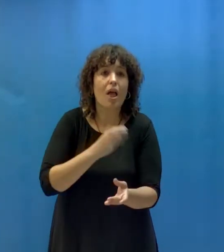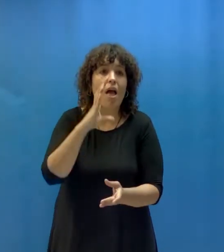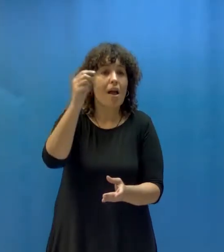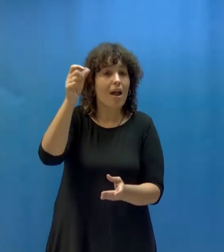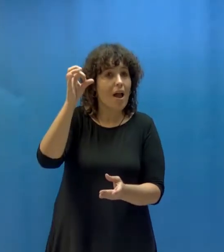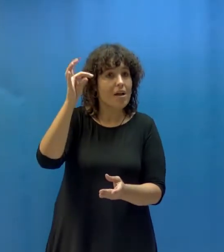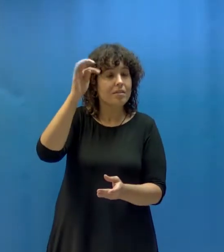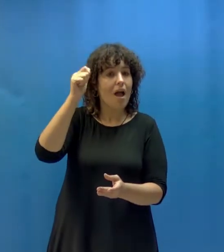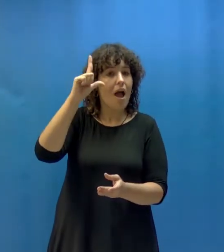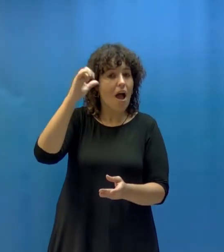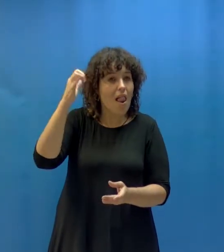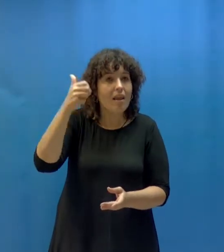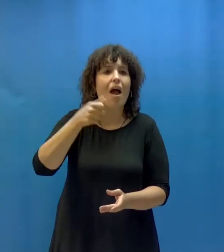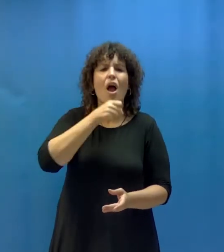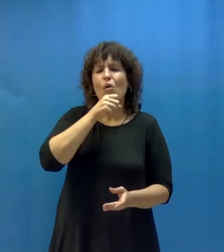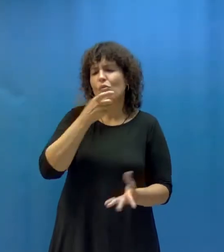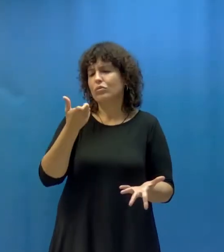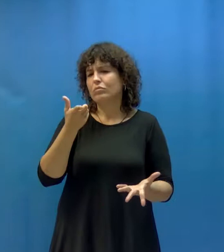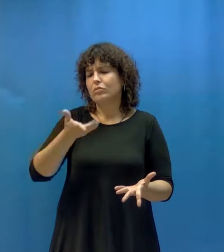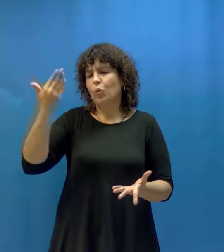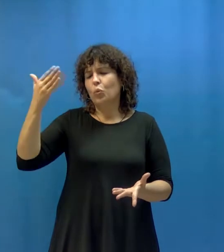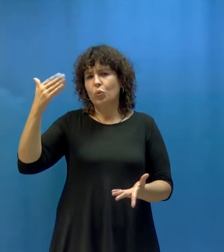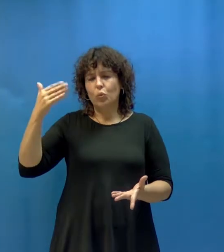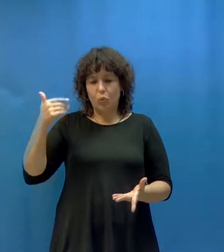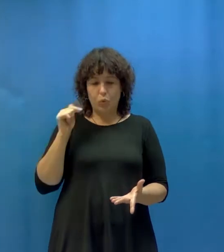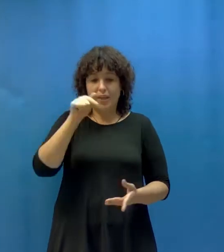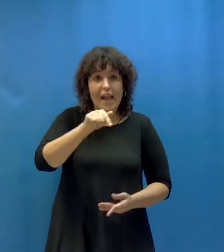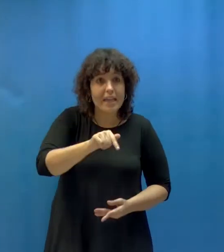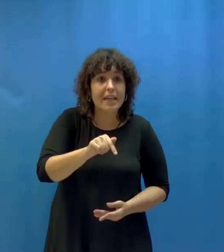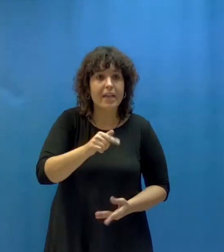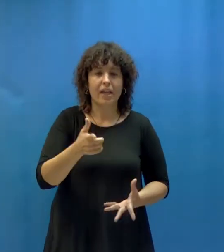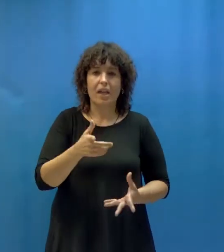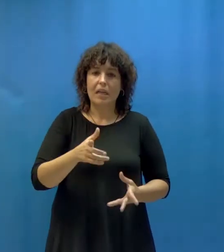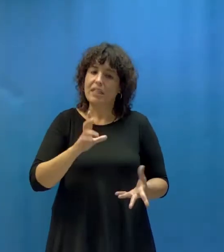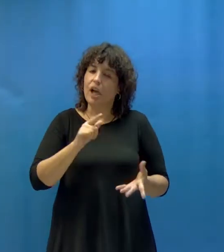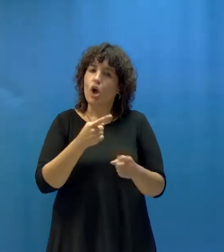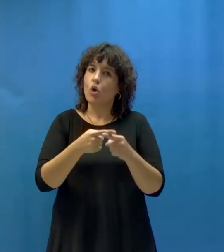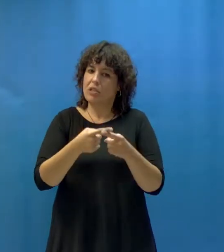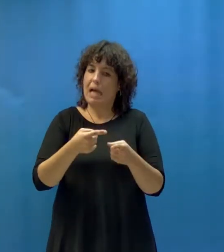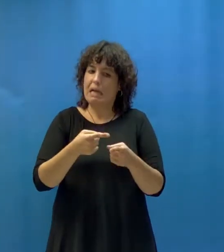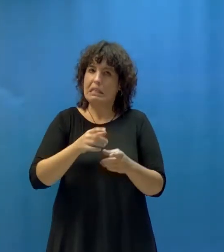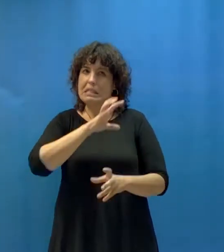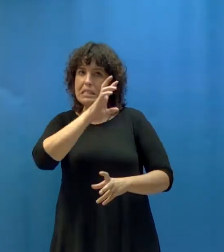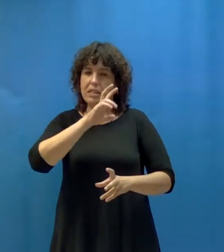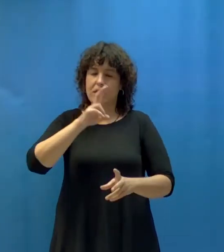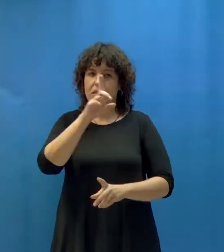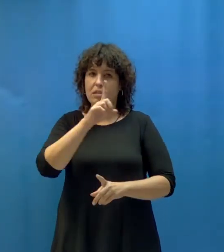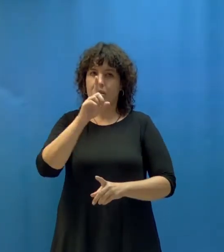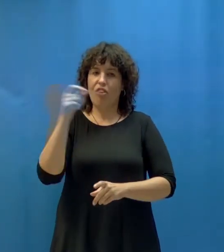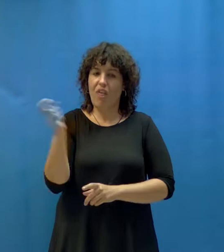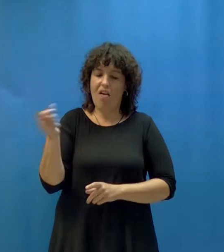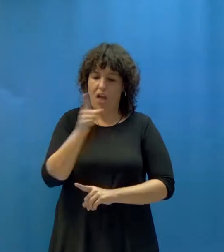una de las más antiguas y más emblemáticas, y donde los desperfectos que generan problemas de seguridad. Por eso hemos priorizado esta